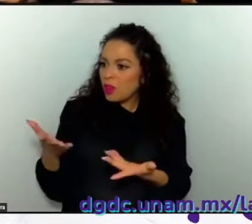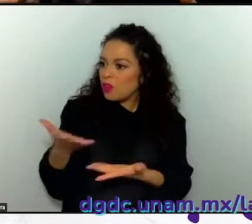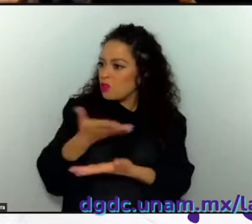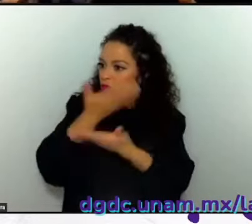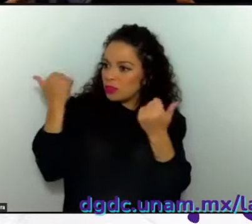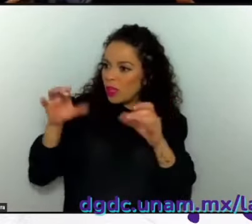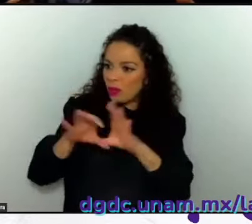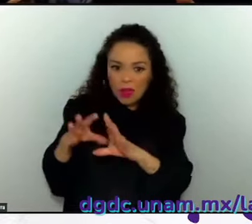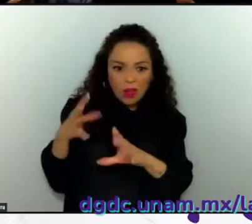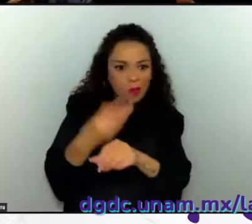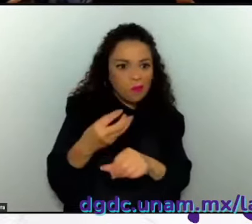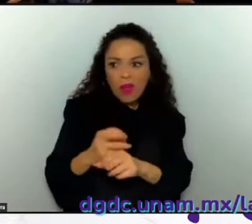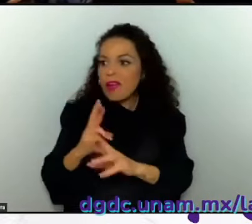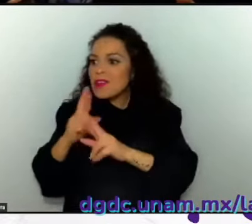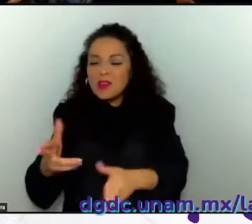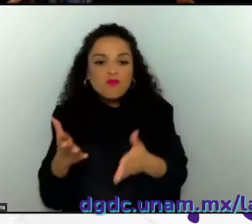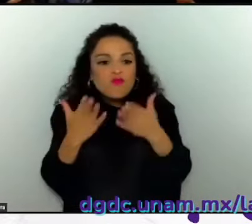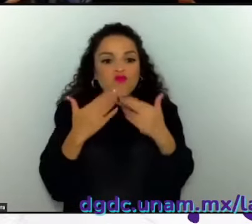que